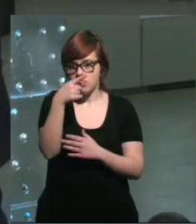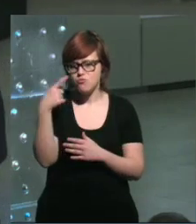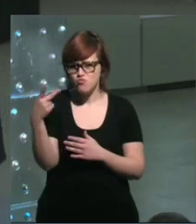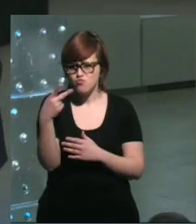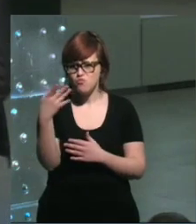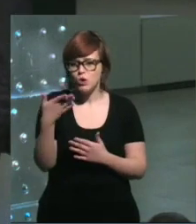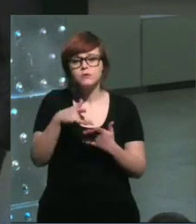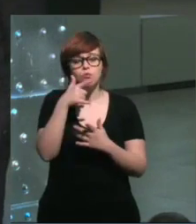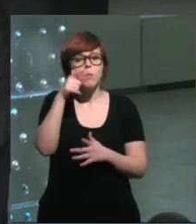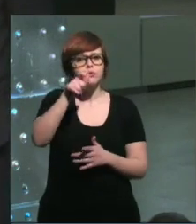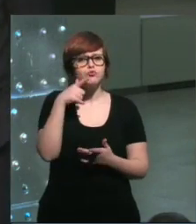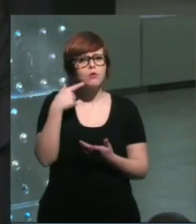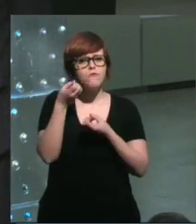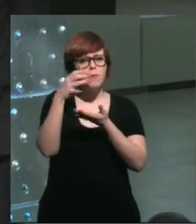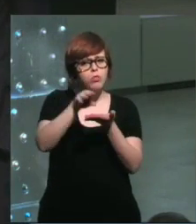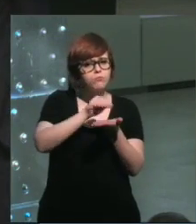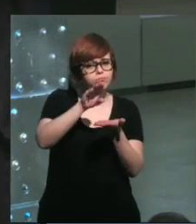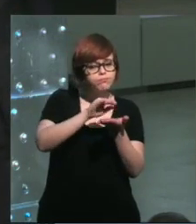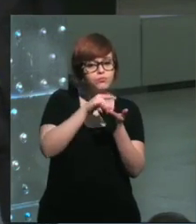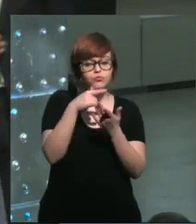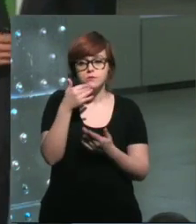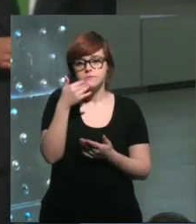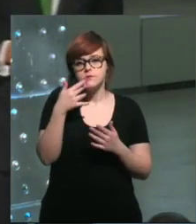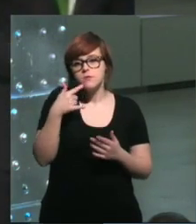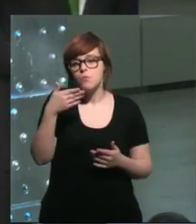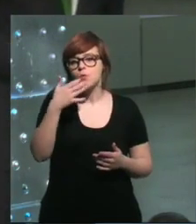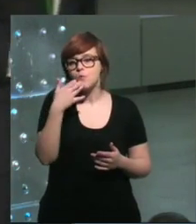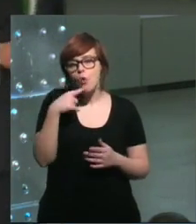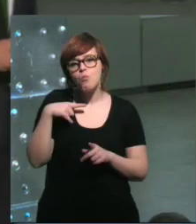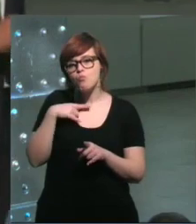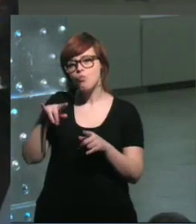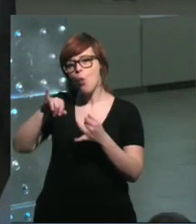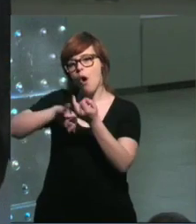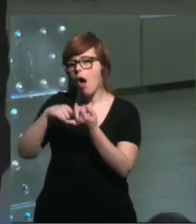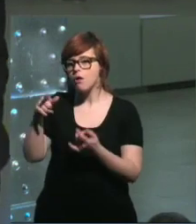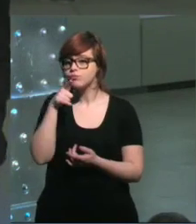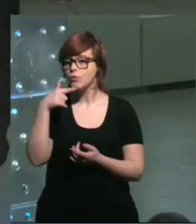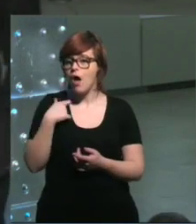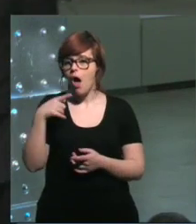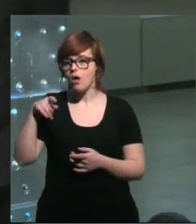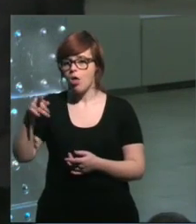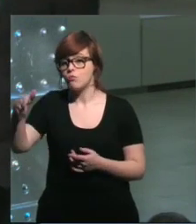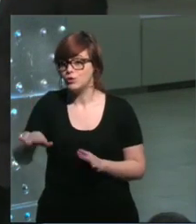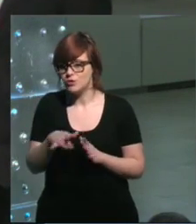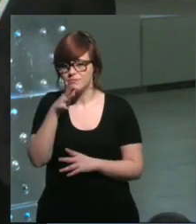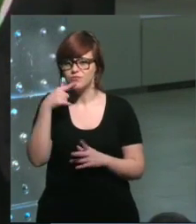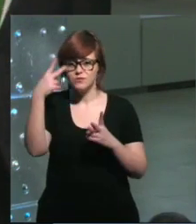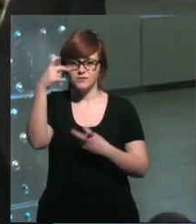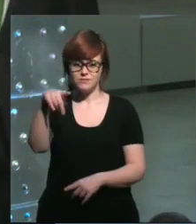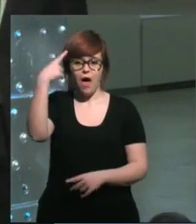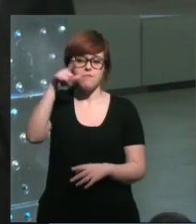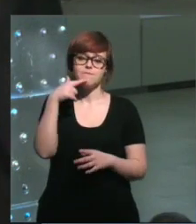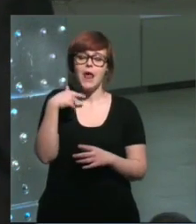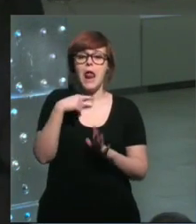Alguien recopilaba información sobre un señor y desafortunadamente se había muerto su mujer de cáncer. Eso sería impensable, por cierto, dadas las leyes de privacidad en Europa. Pero